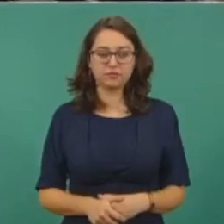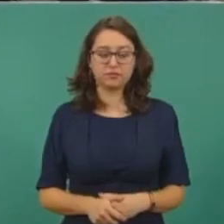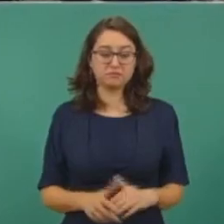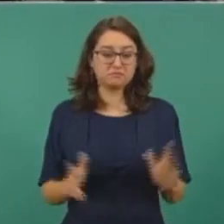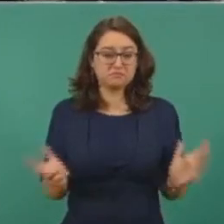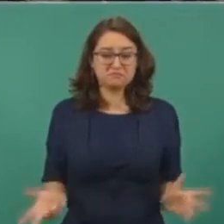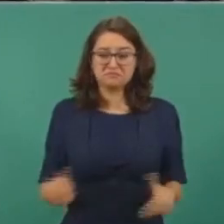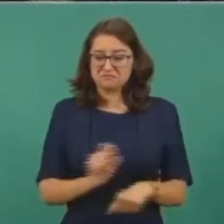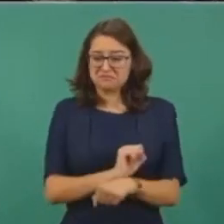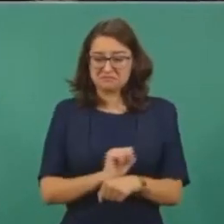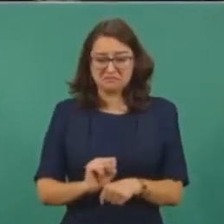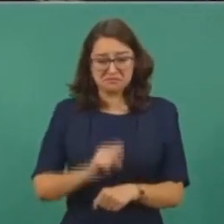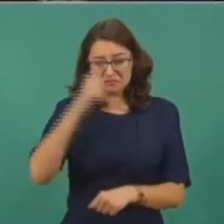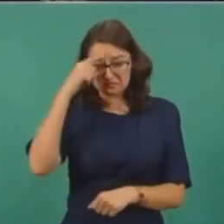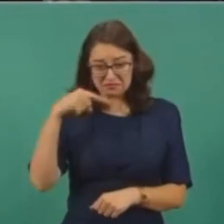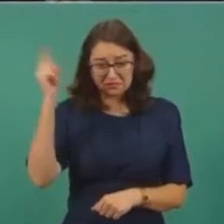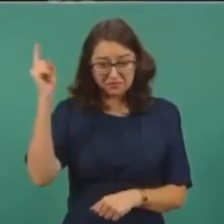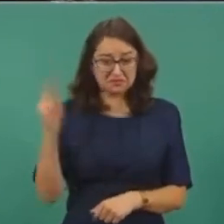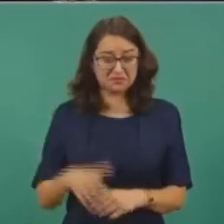Es sencillo.